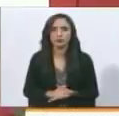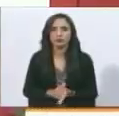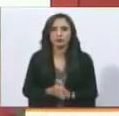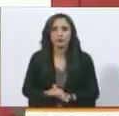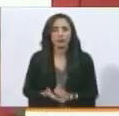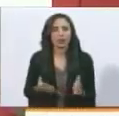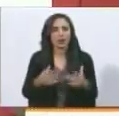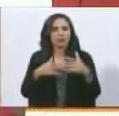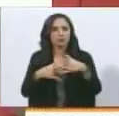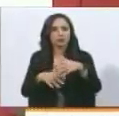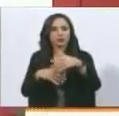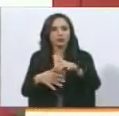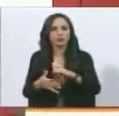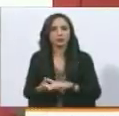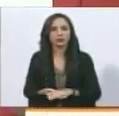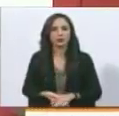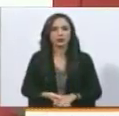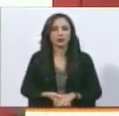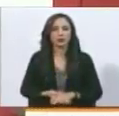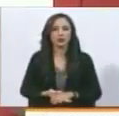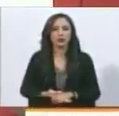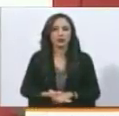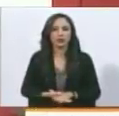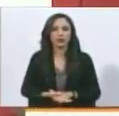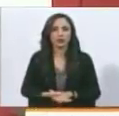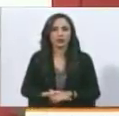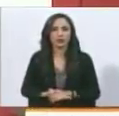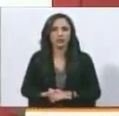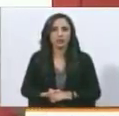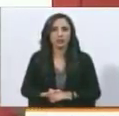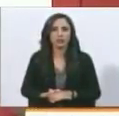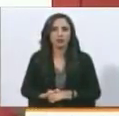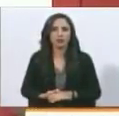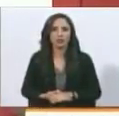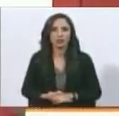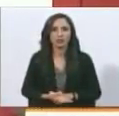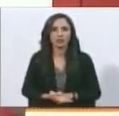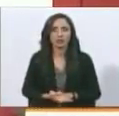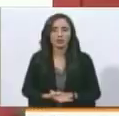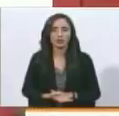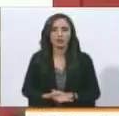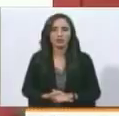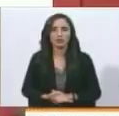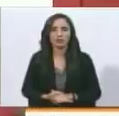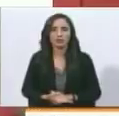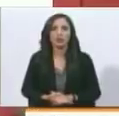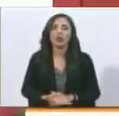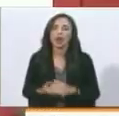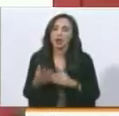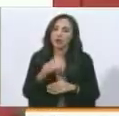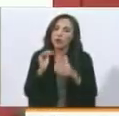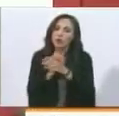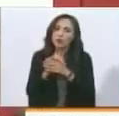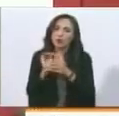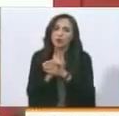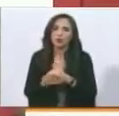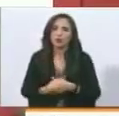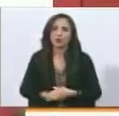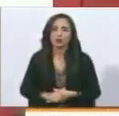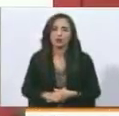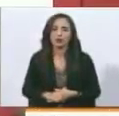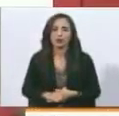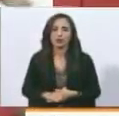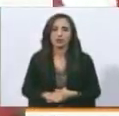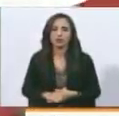empujones. Alando para adelante, para atrás, los que se quedan. Ayudando a la gente. Unos que